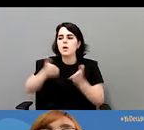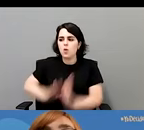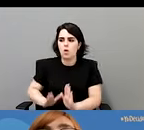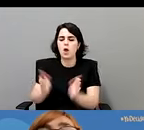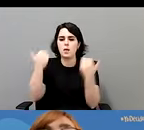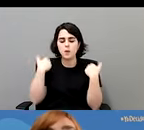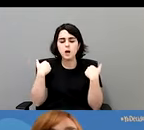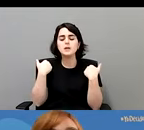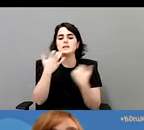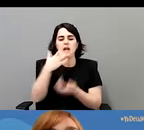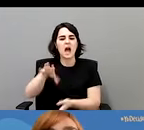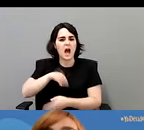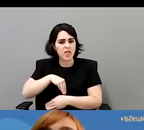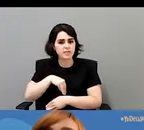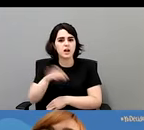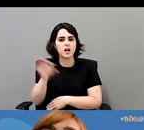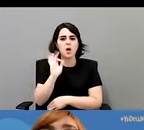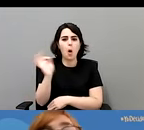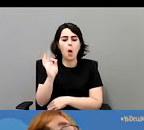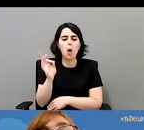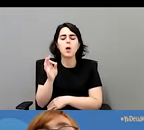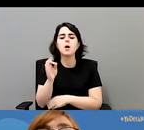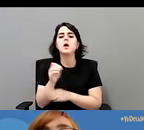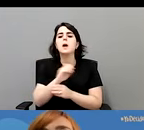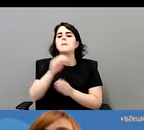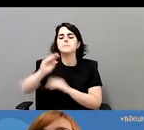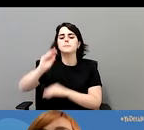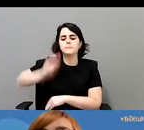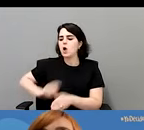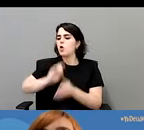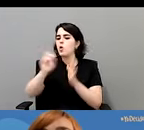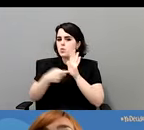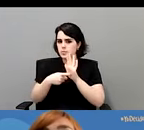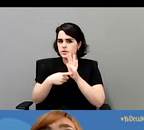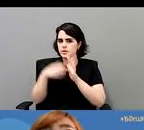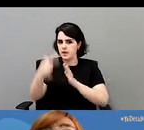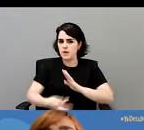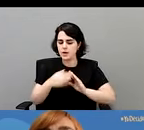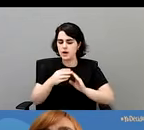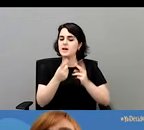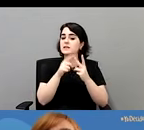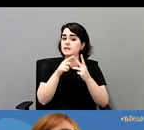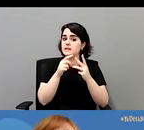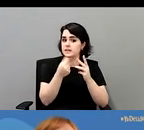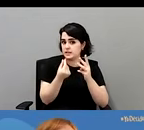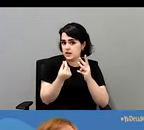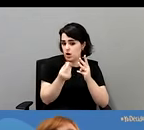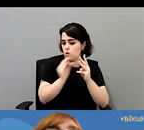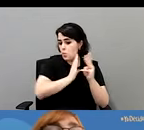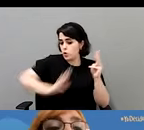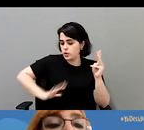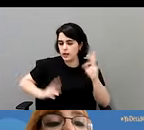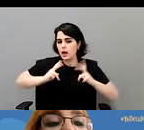no afectaría y tendrías la prestación entera con la parte de dinero de bolsillo. Pero, ¿qué